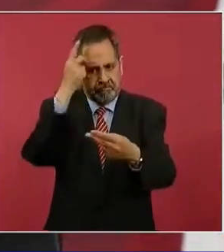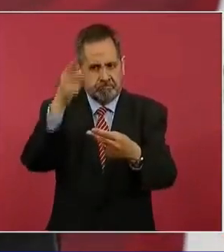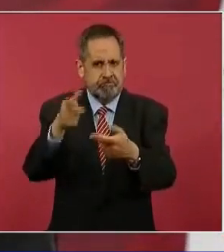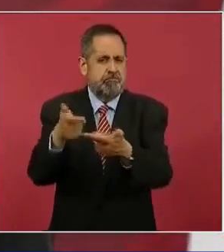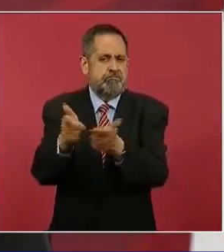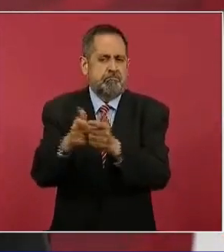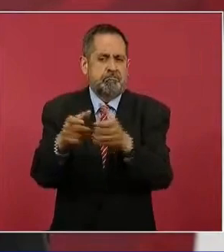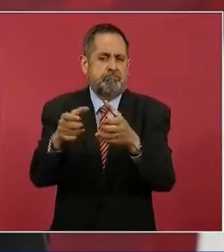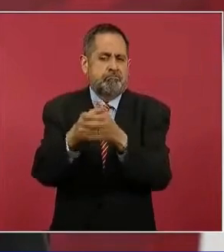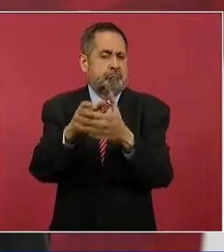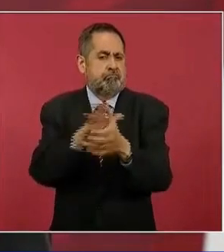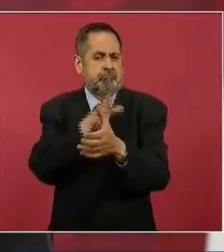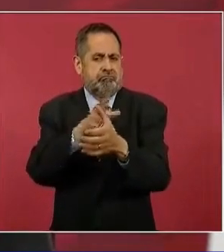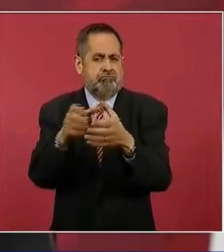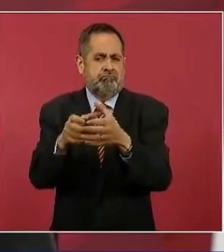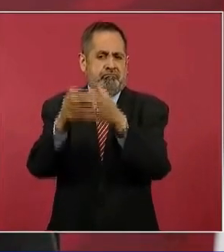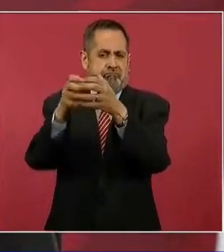élite